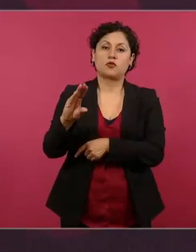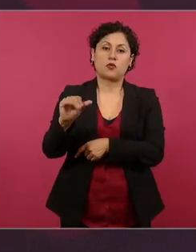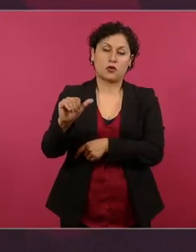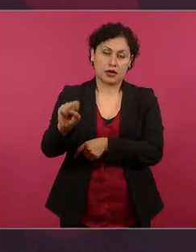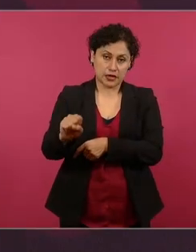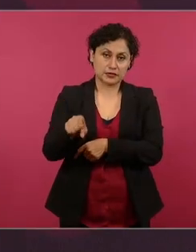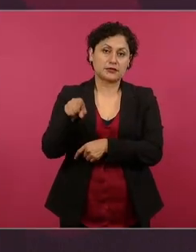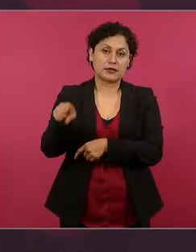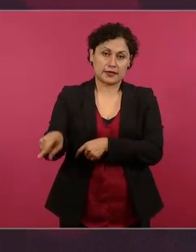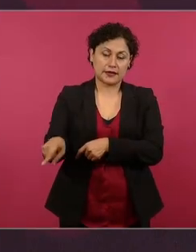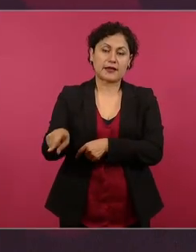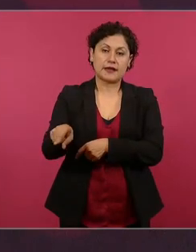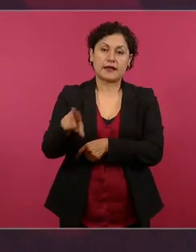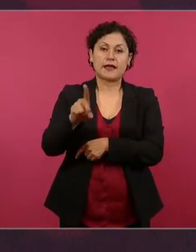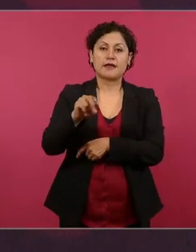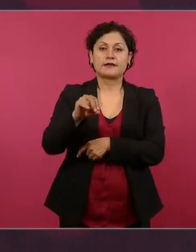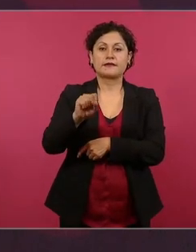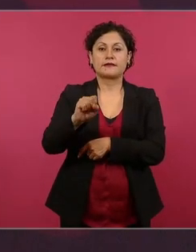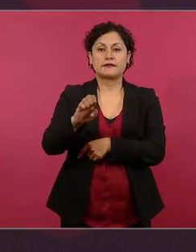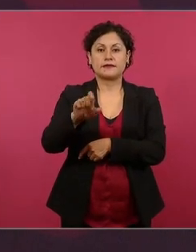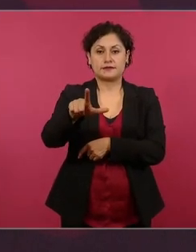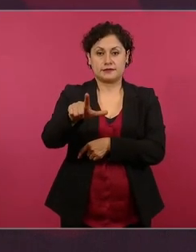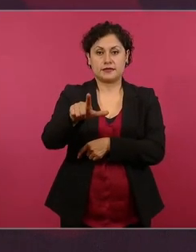con altos porcentajes de azufre